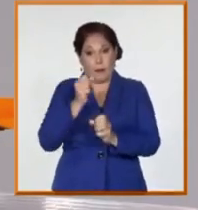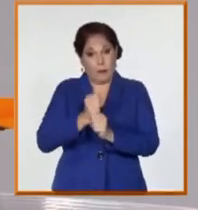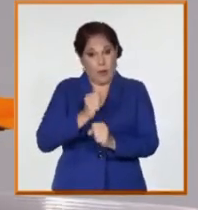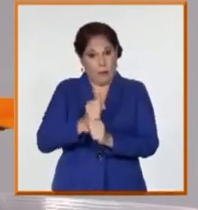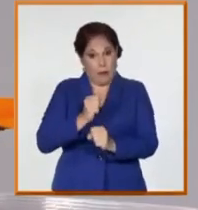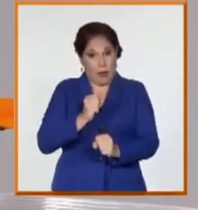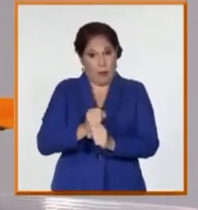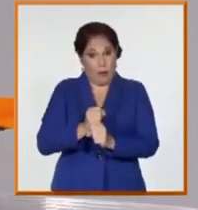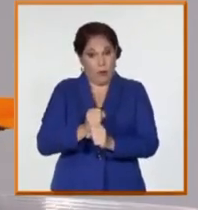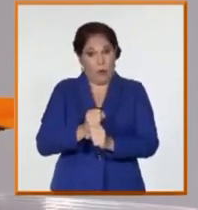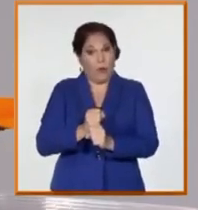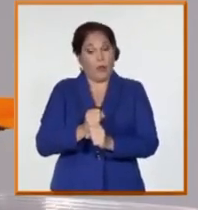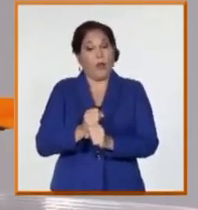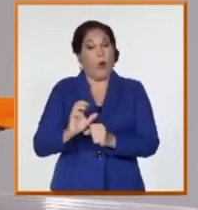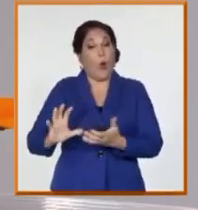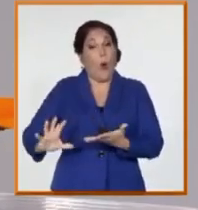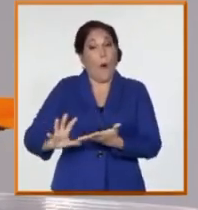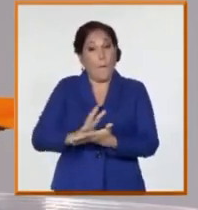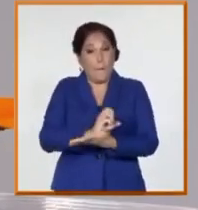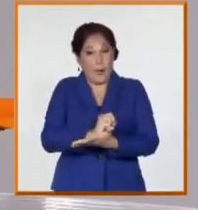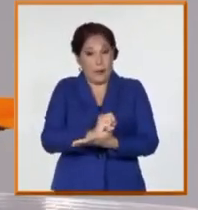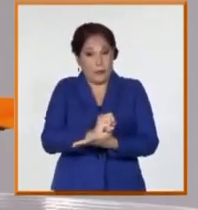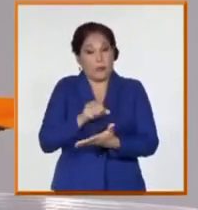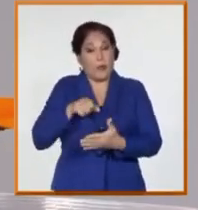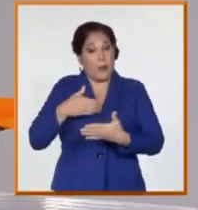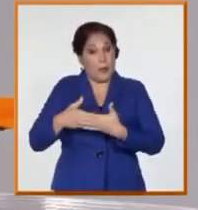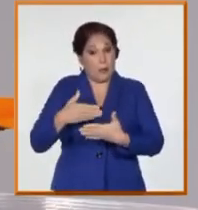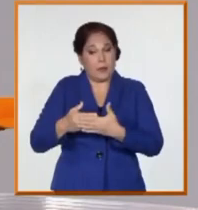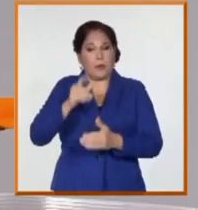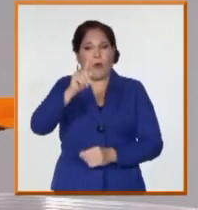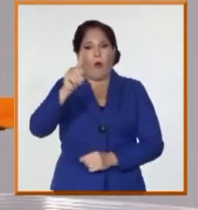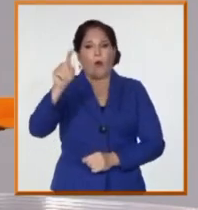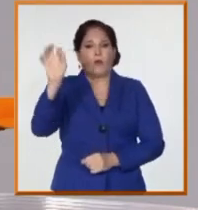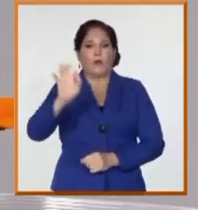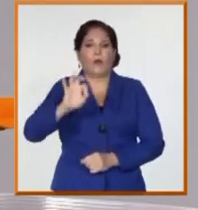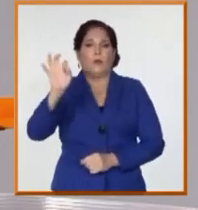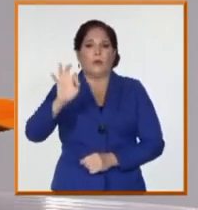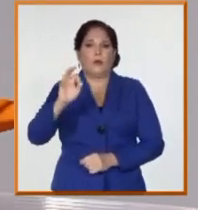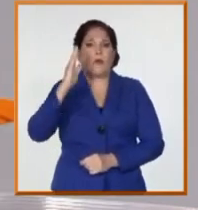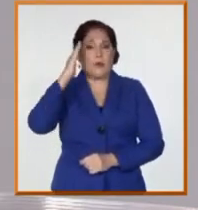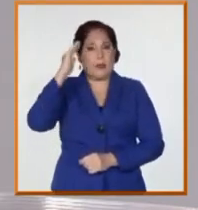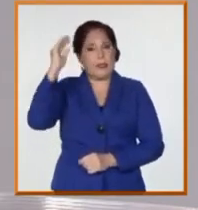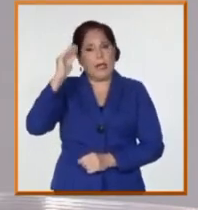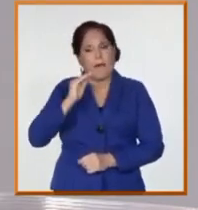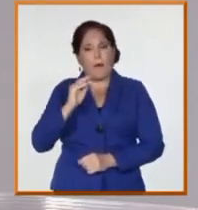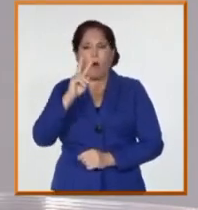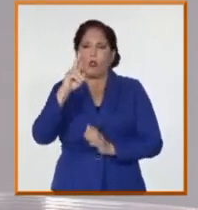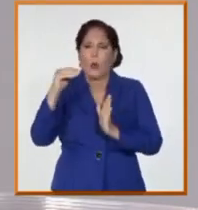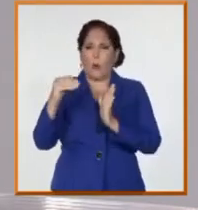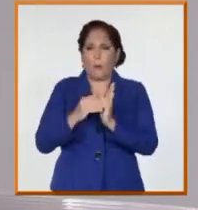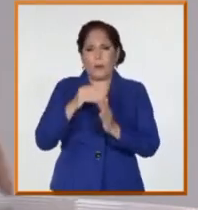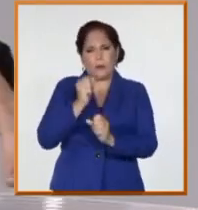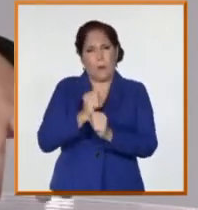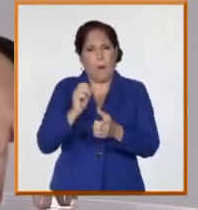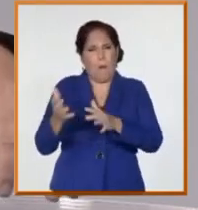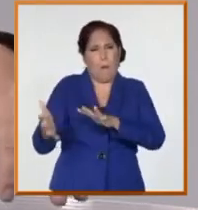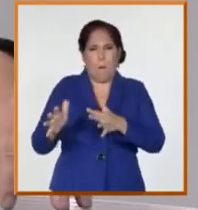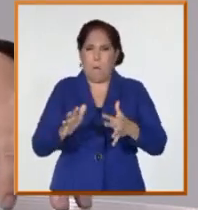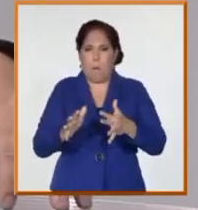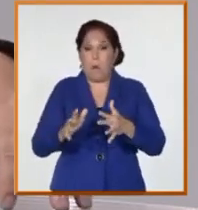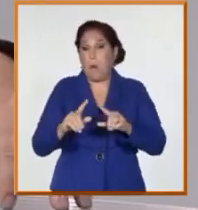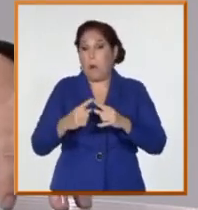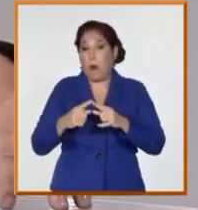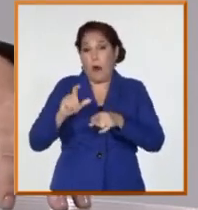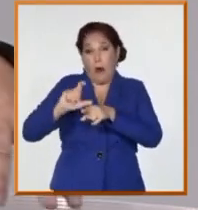en todo el sistema empresarial tenemos un 11% que hemos identificado que son alrededor de dos mil cien trabajadores que por